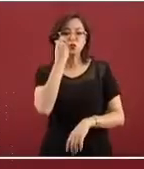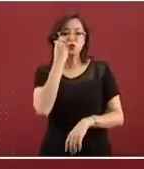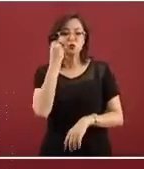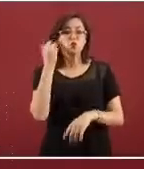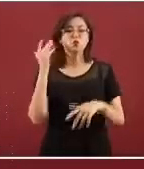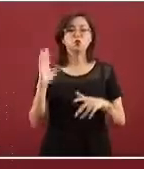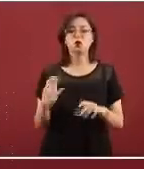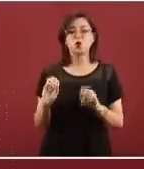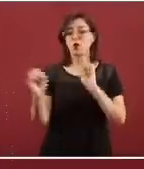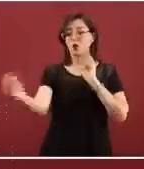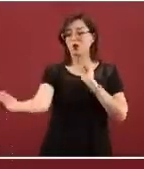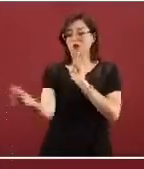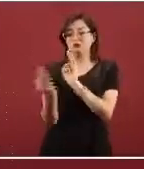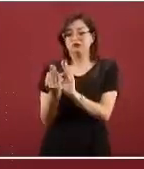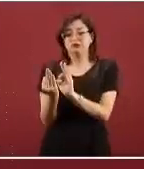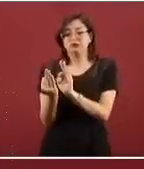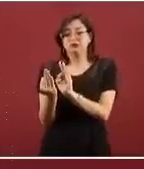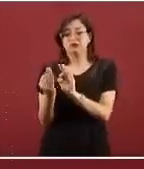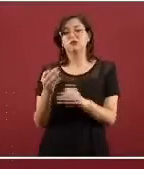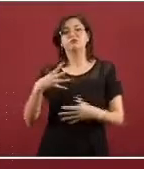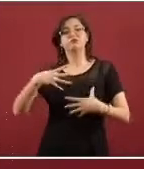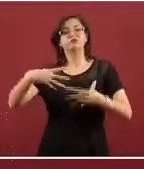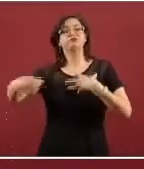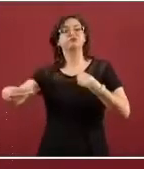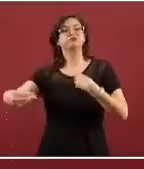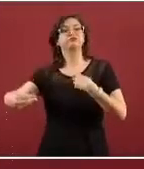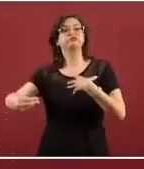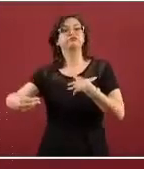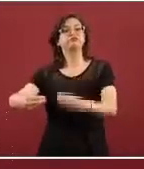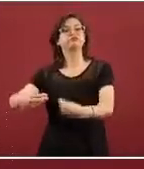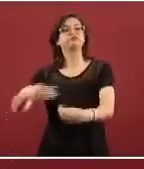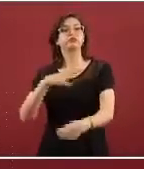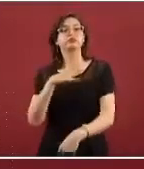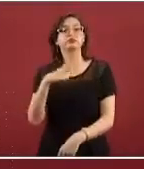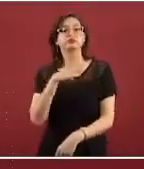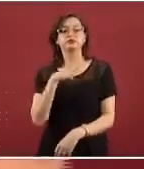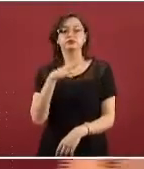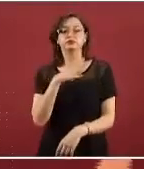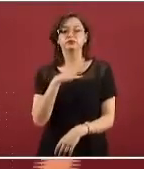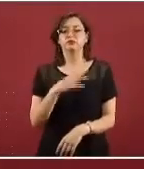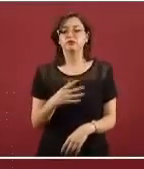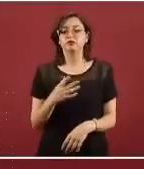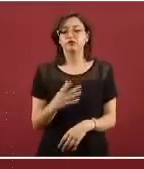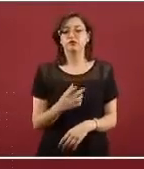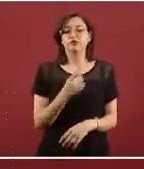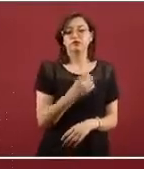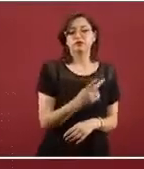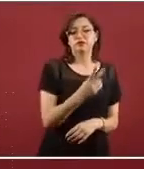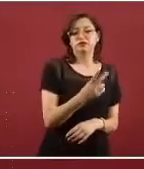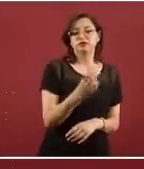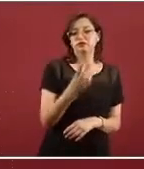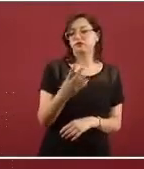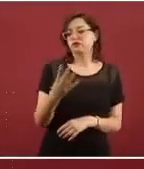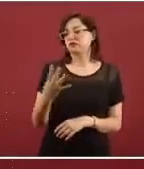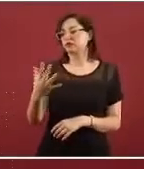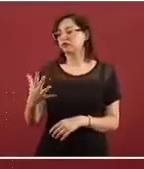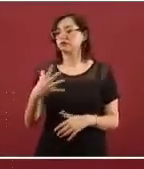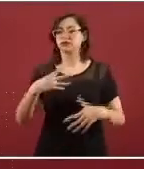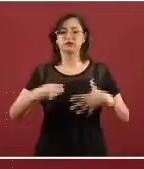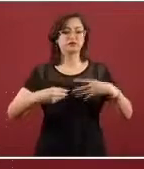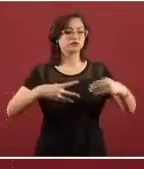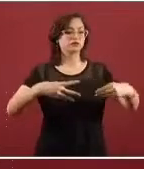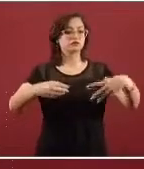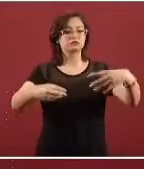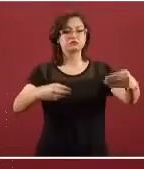estamos a menos de 1,5 metros de distancia. Esto, si ocurre en 1, 2, 3, 5 personas, puede ocasionar